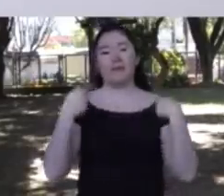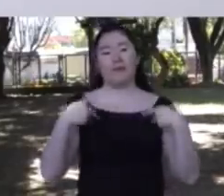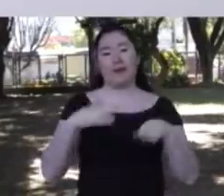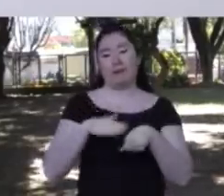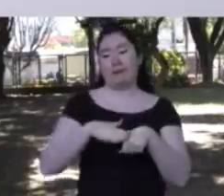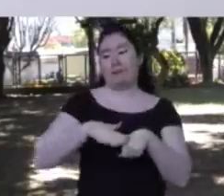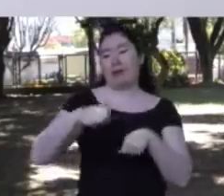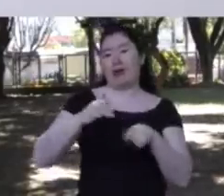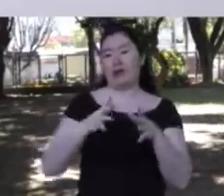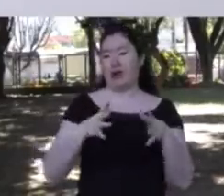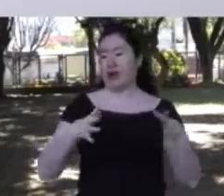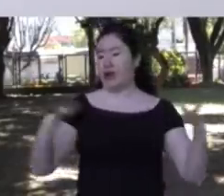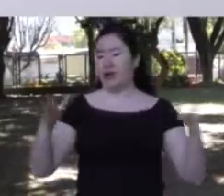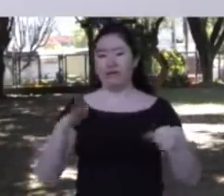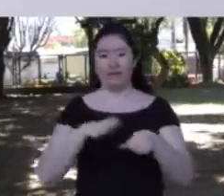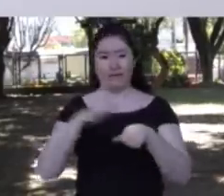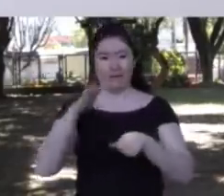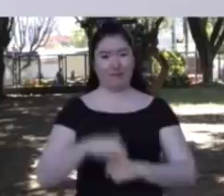grande,